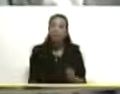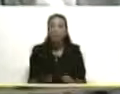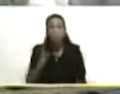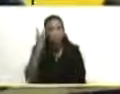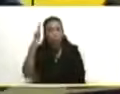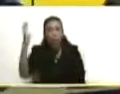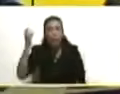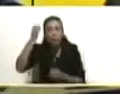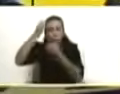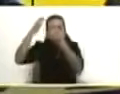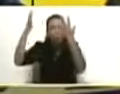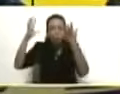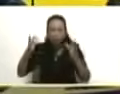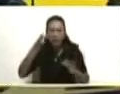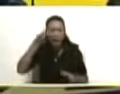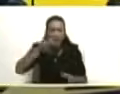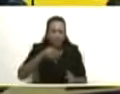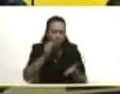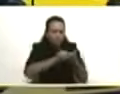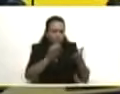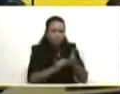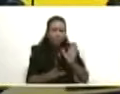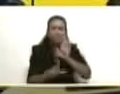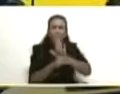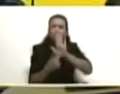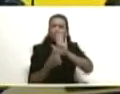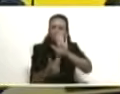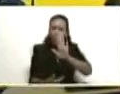Suéñala, créala y bébela.